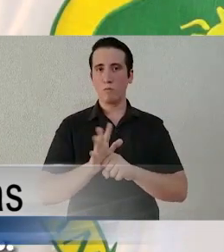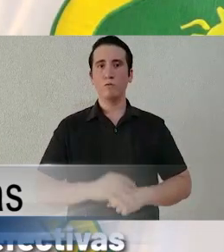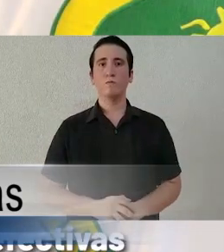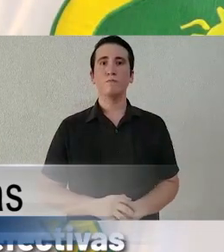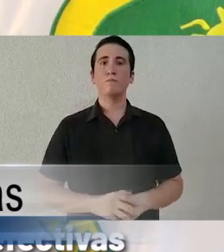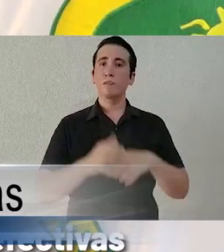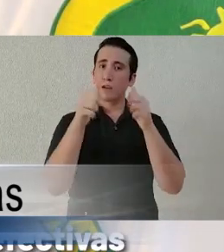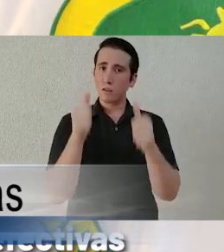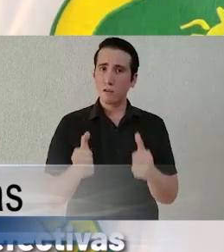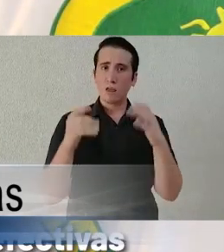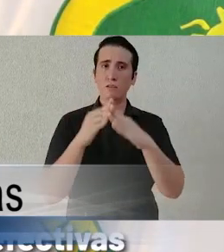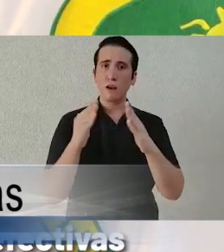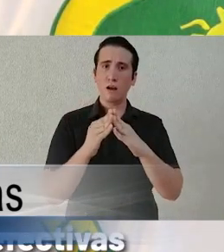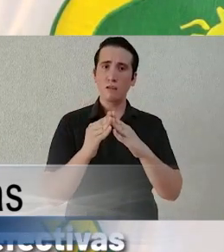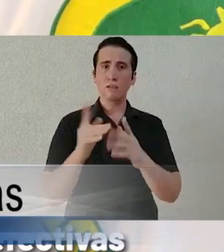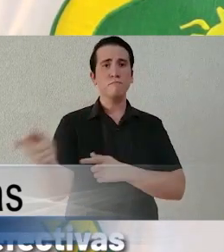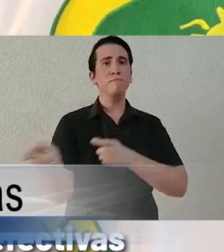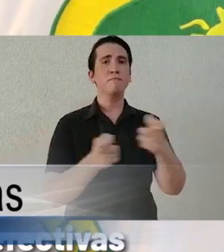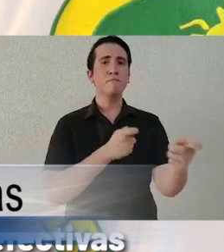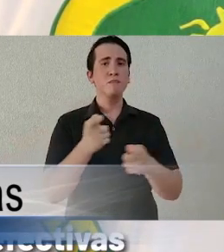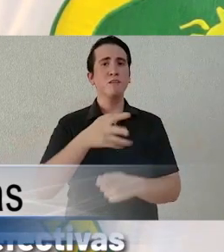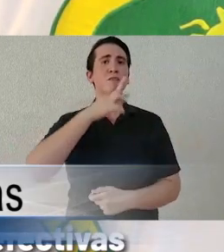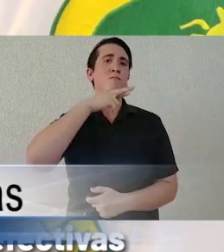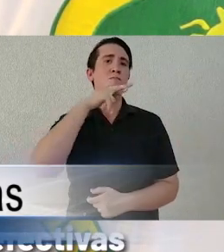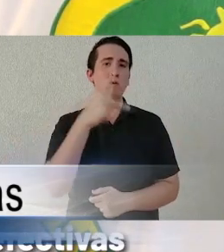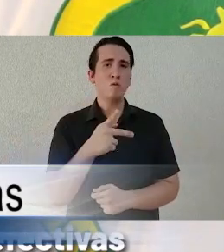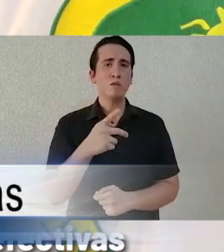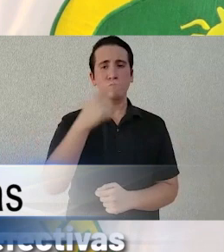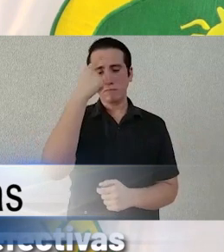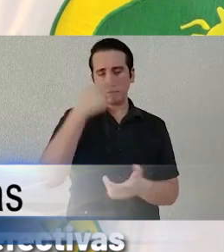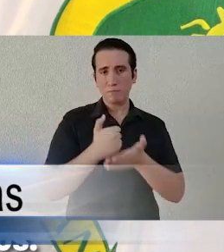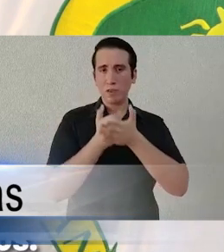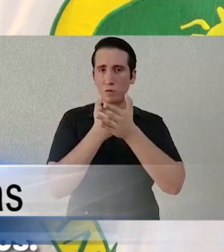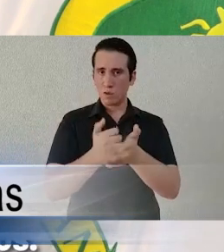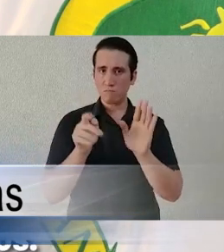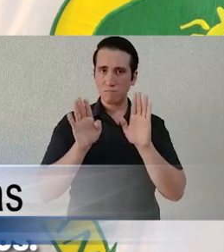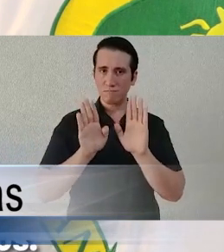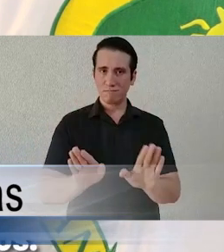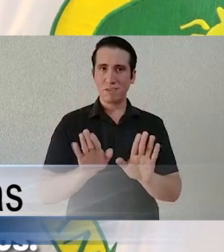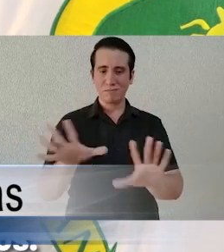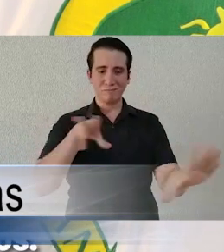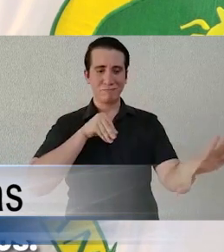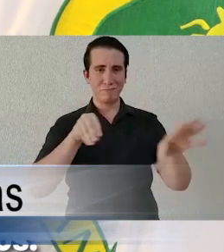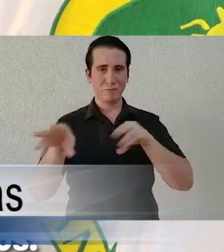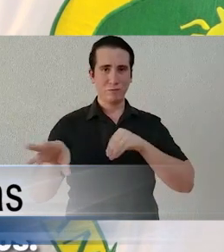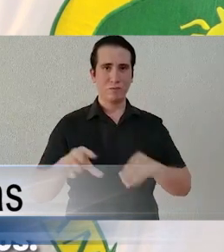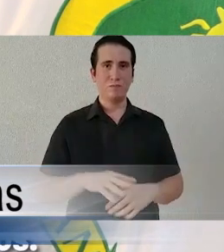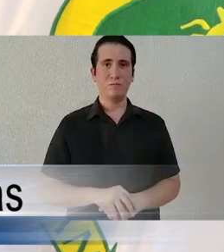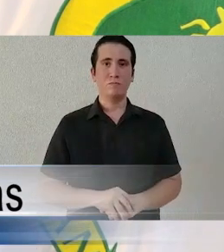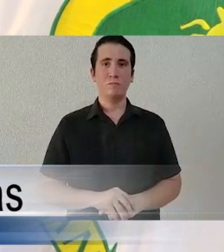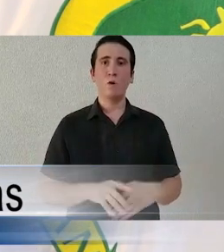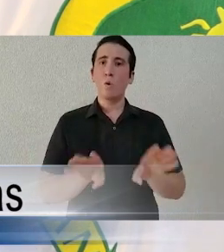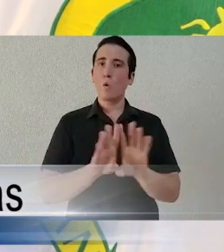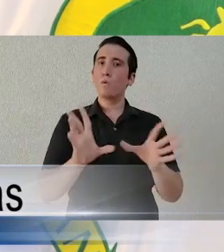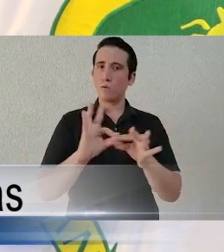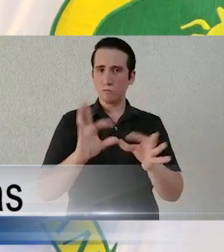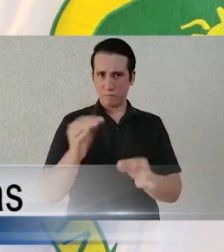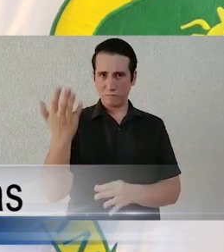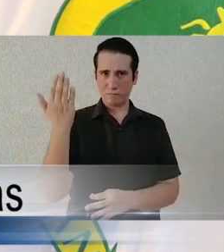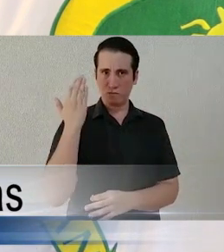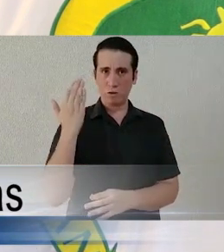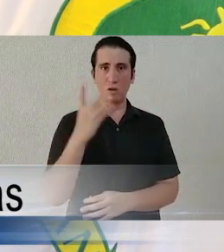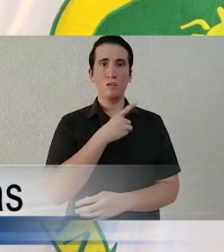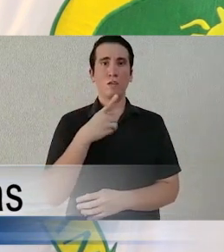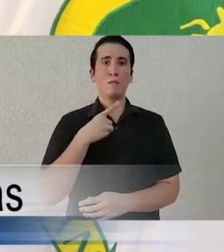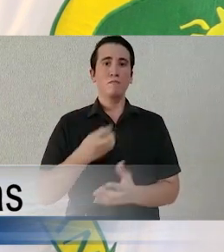dirigido a toda la sociedad yucateca a través de sus redes sociales vila dosal explicó que esta disposición está basada en los resultados de los estudios más avanzados